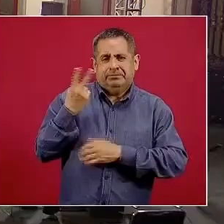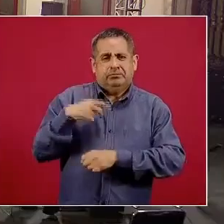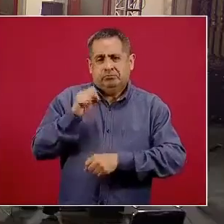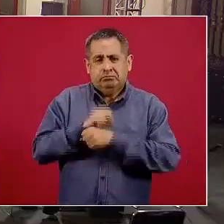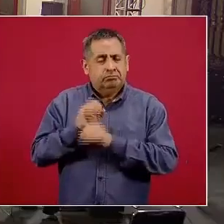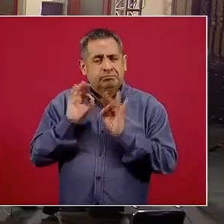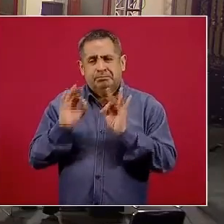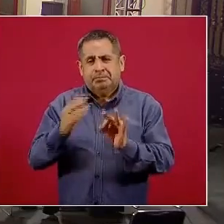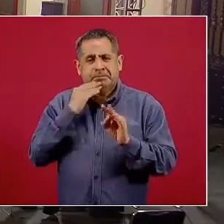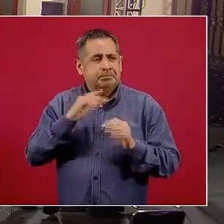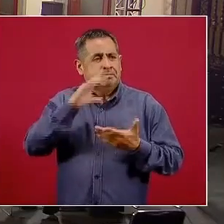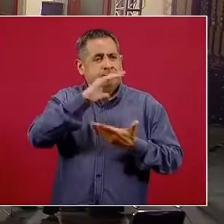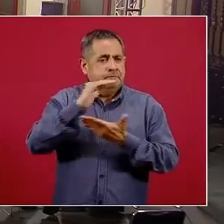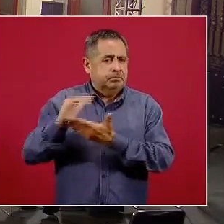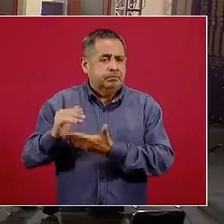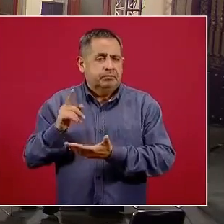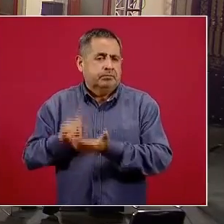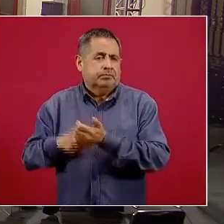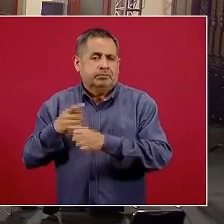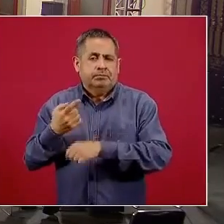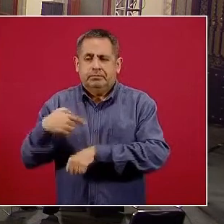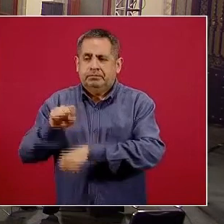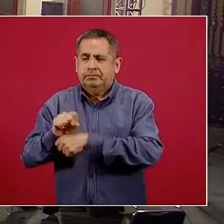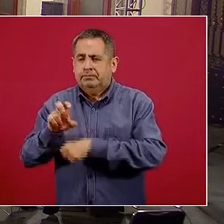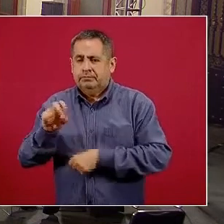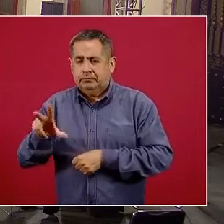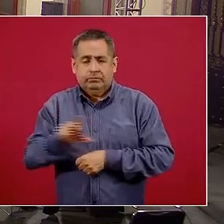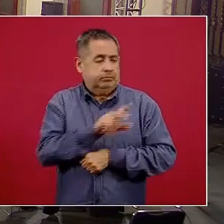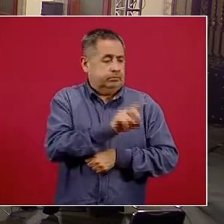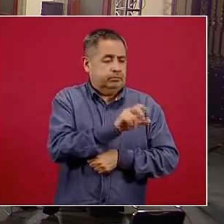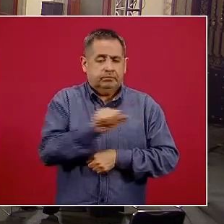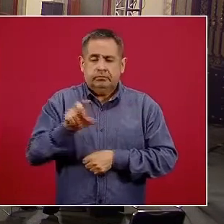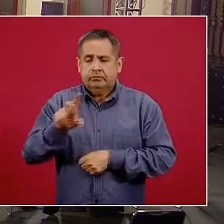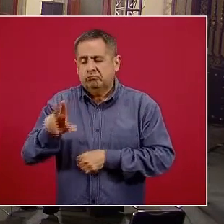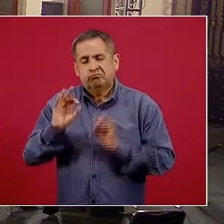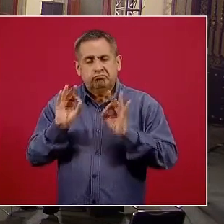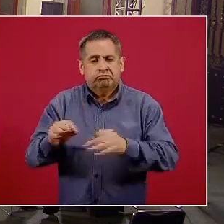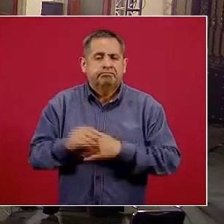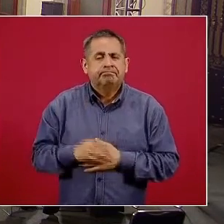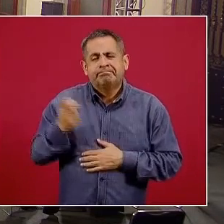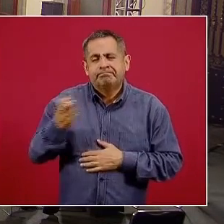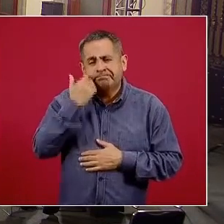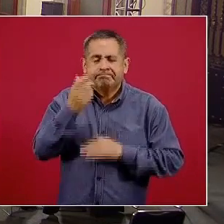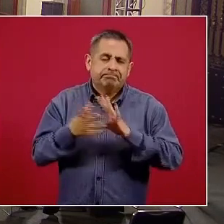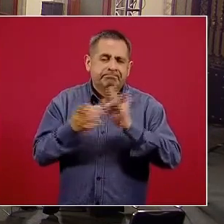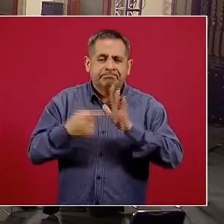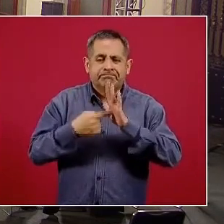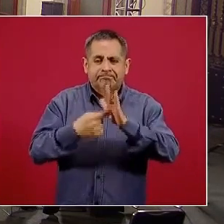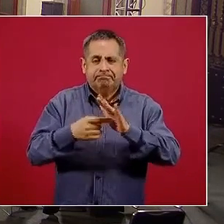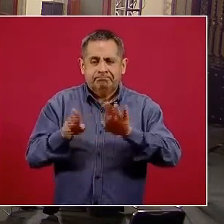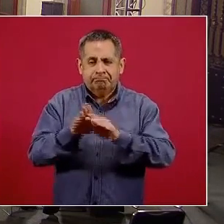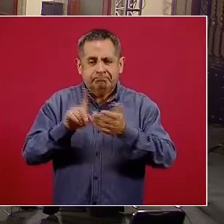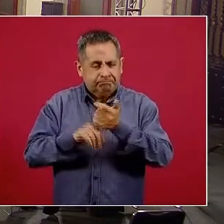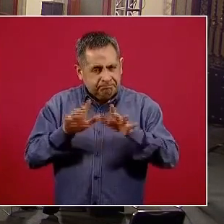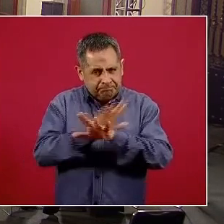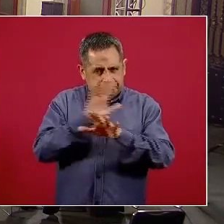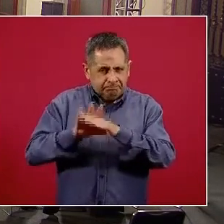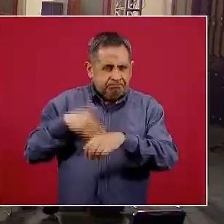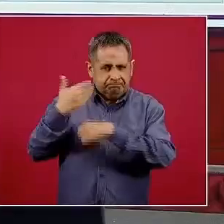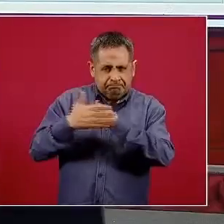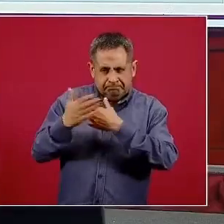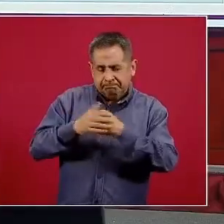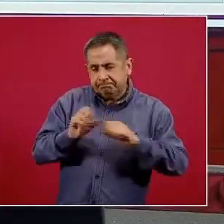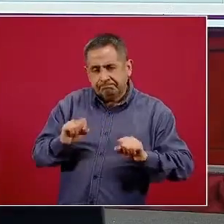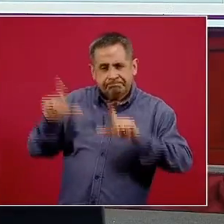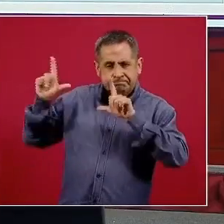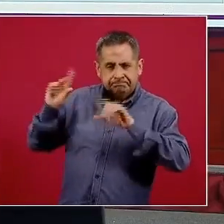semanas, que es la semana 38. Entonces queríamos el día de hoy explicar un poco y más a fondo estas modificaciones que vamos a